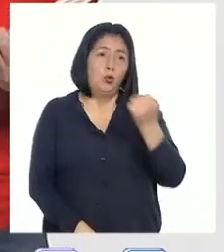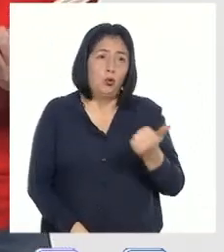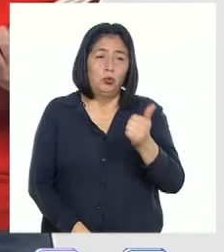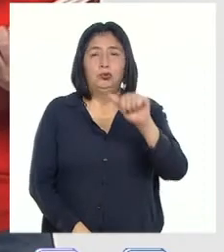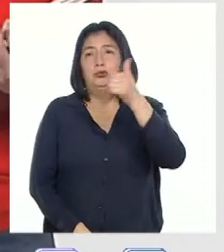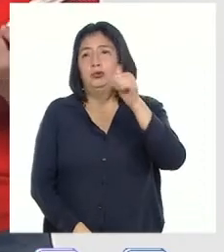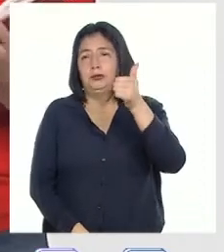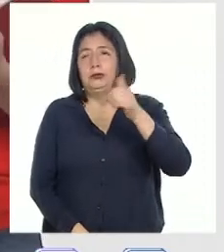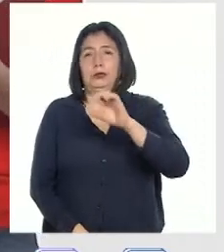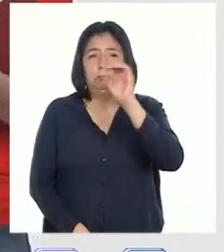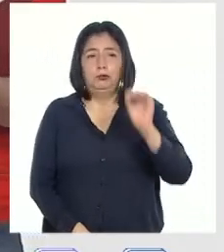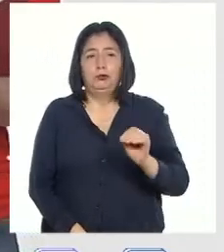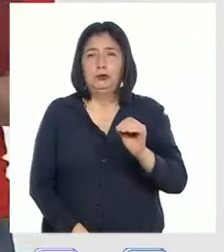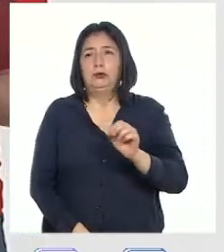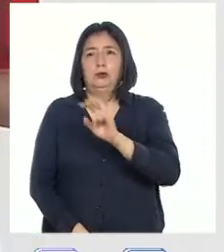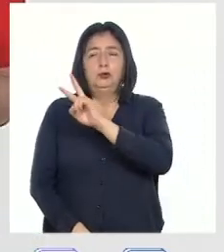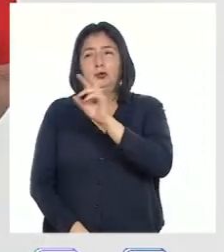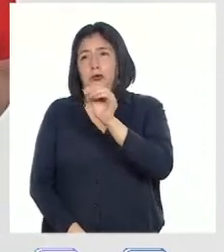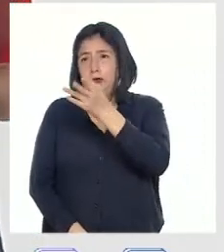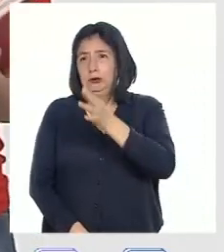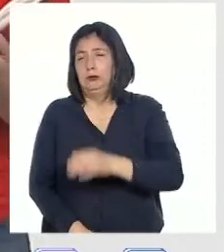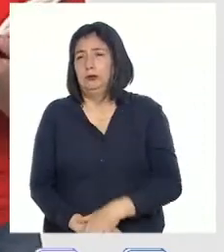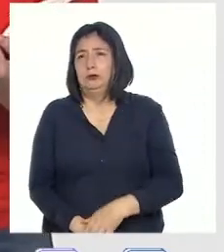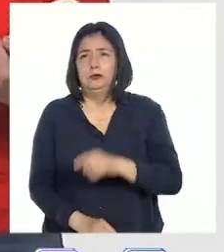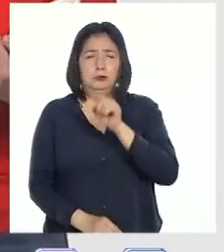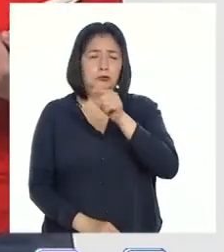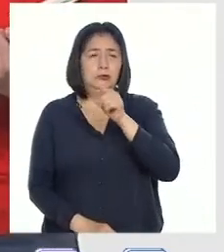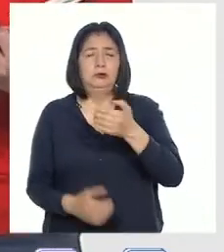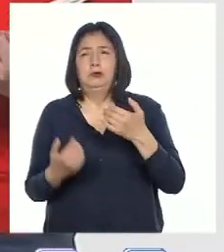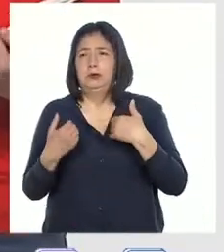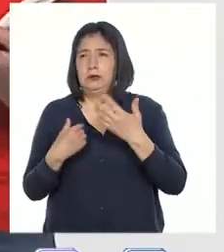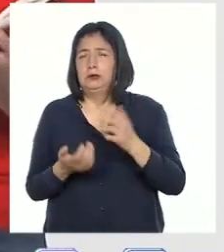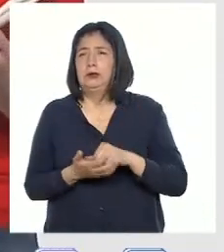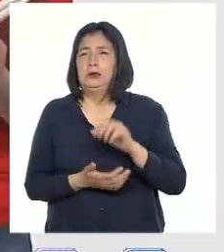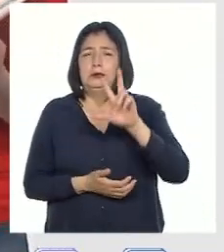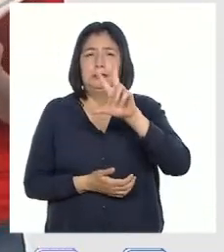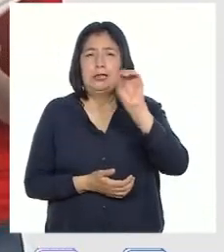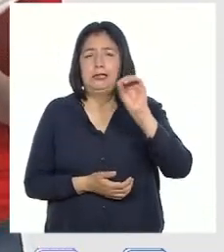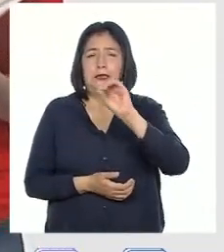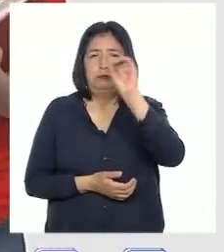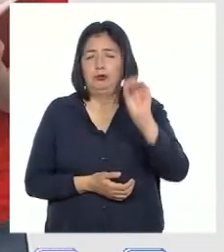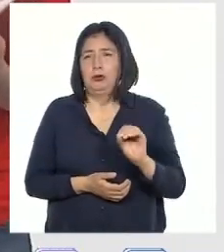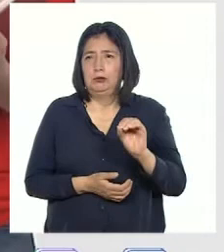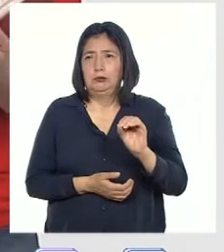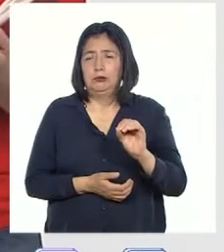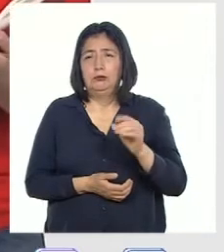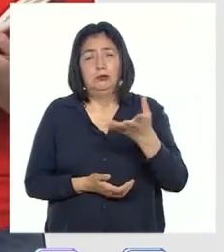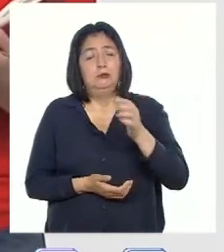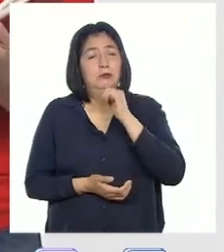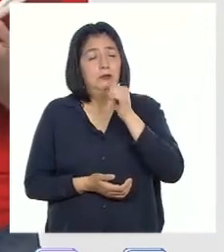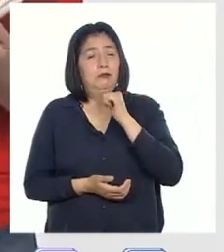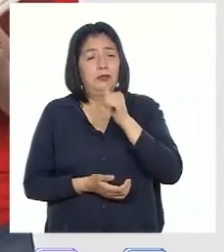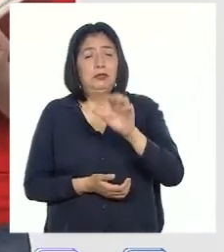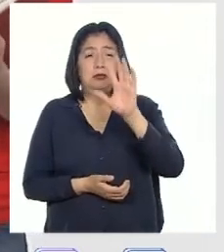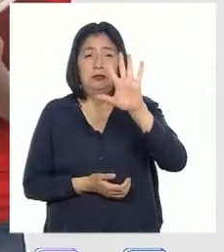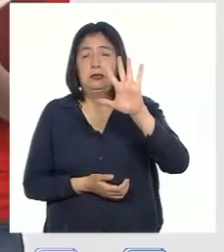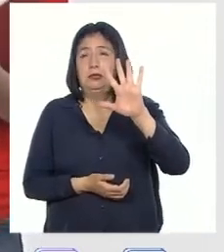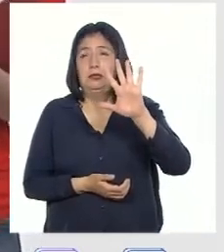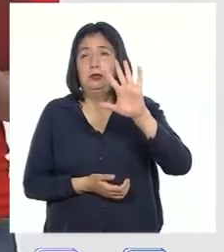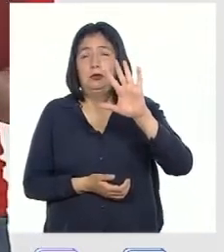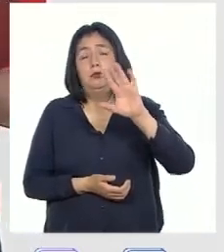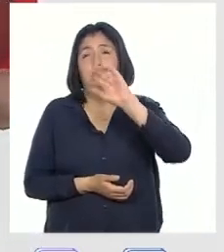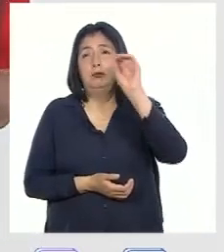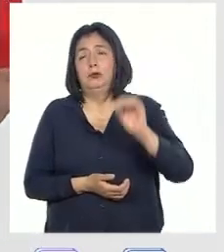otro 10% 200 más. Con esto tendría 30%. Y como me falta